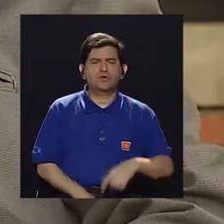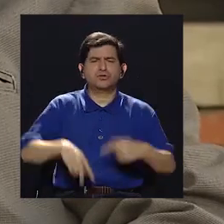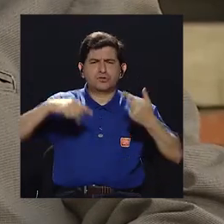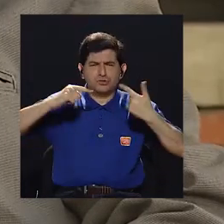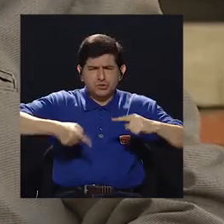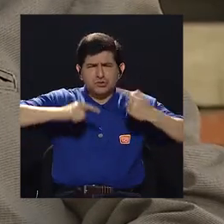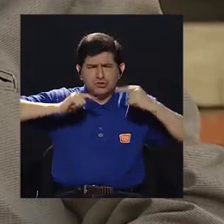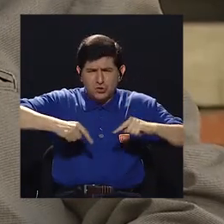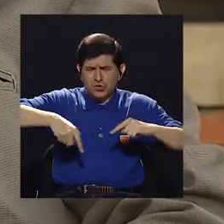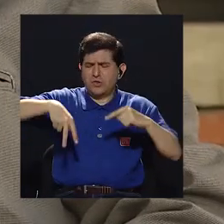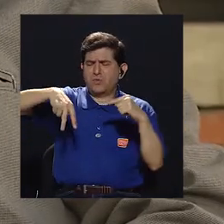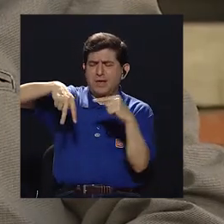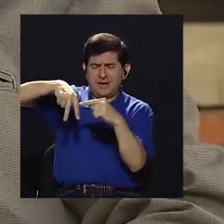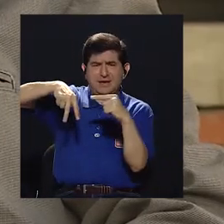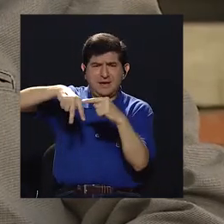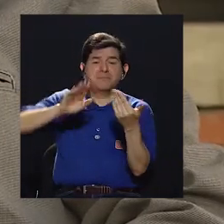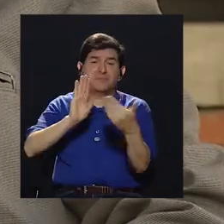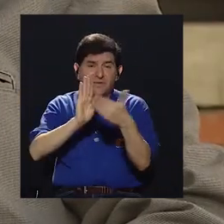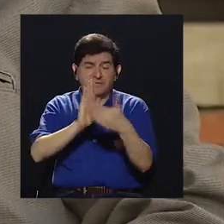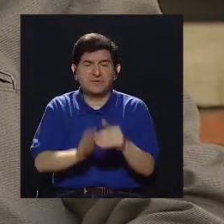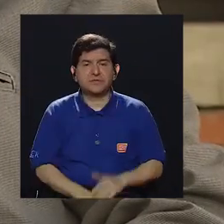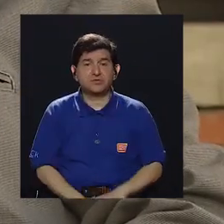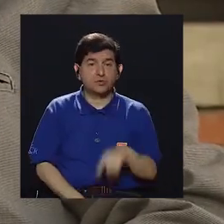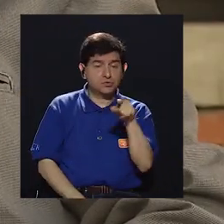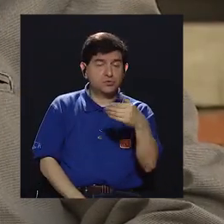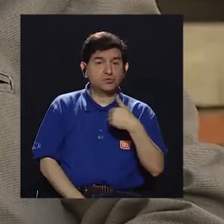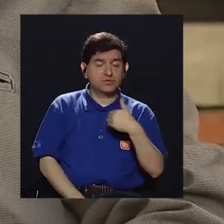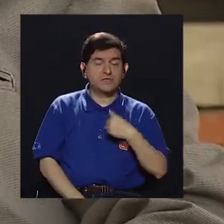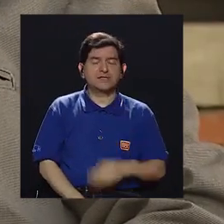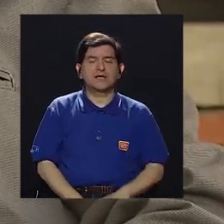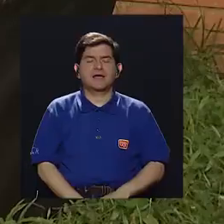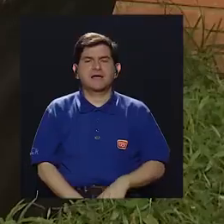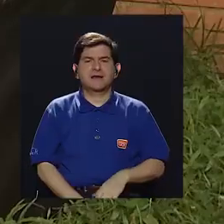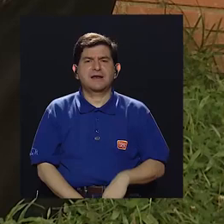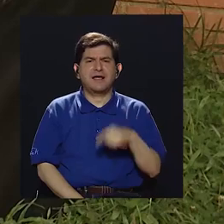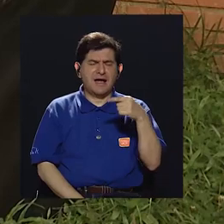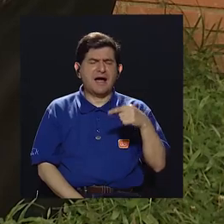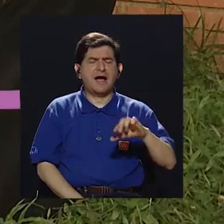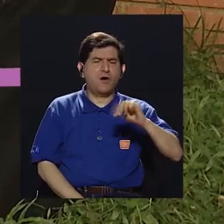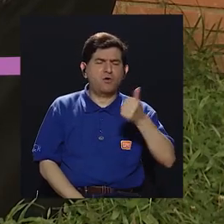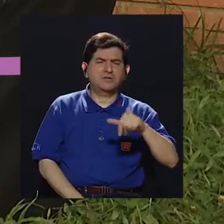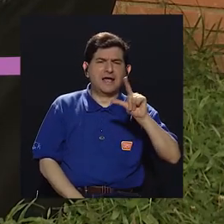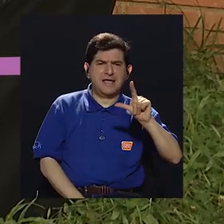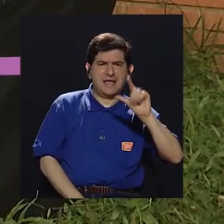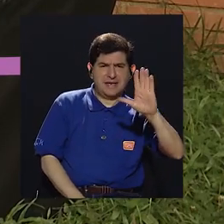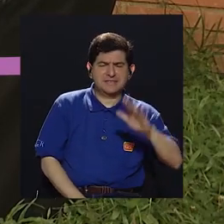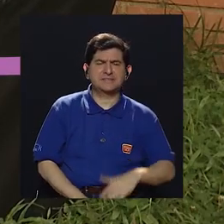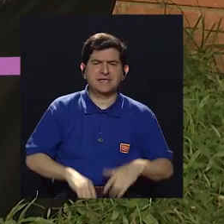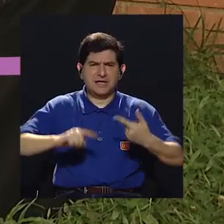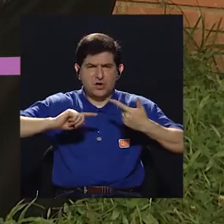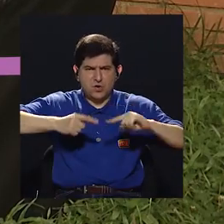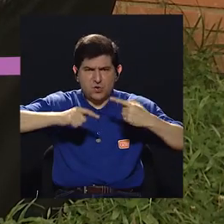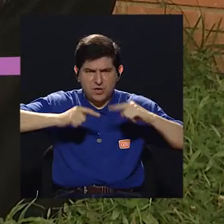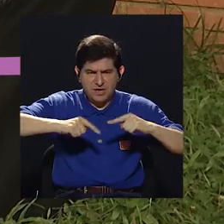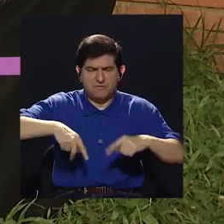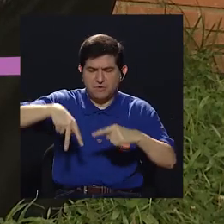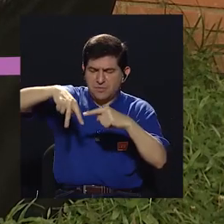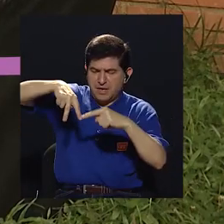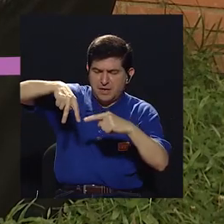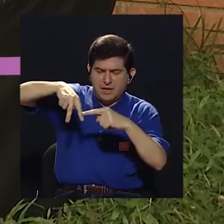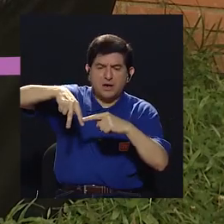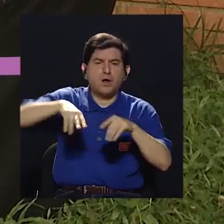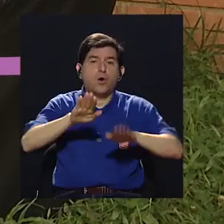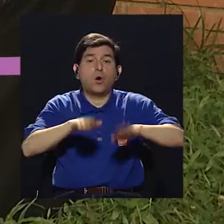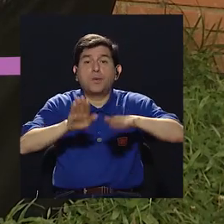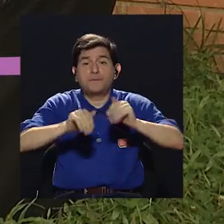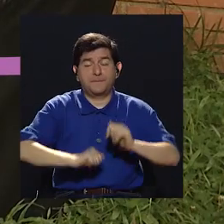el muslo, porque es el nervio que está afectado. Si tenés una hernia L5, S1, que es muy baja, te va a doler mucho la pierna y te va a